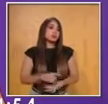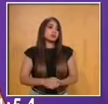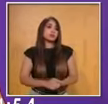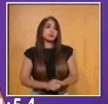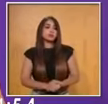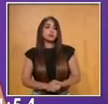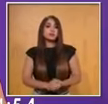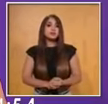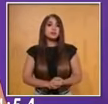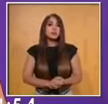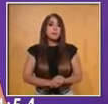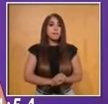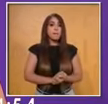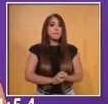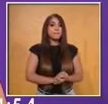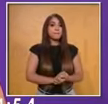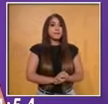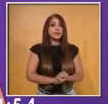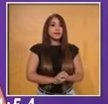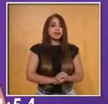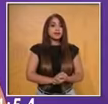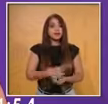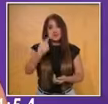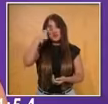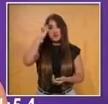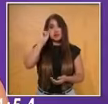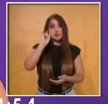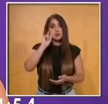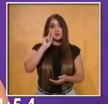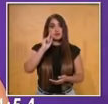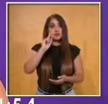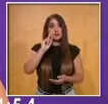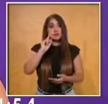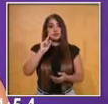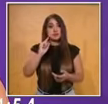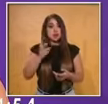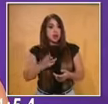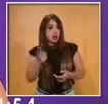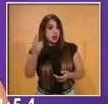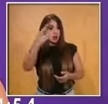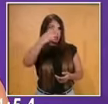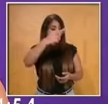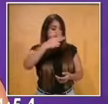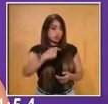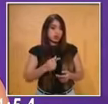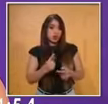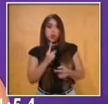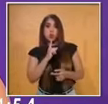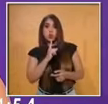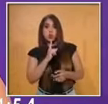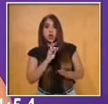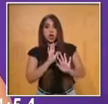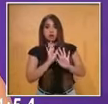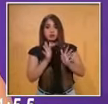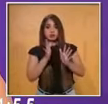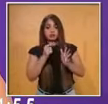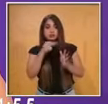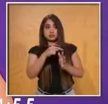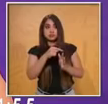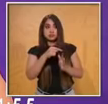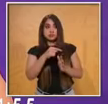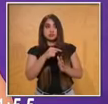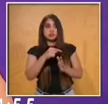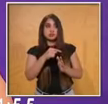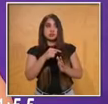El experimento es bastante sencillo. Recórtalo en forma de espiral, lo colocas sobre la vela y esta te vas a dar cuenta